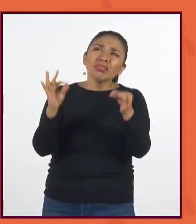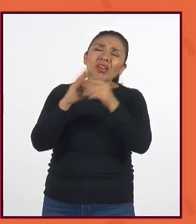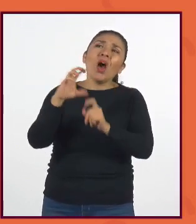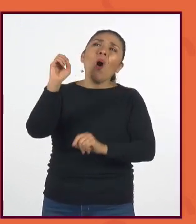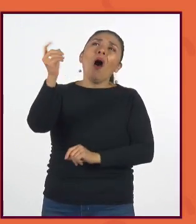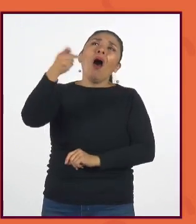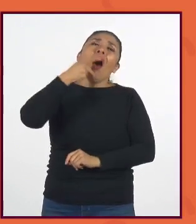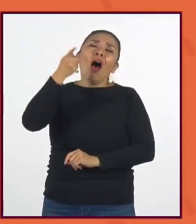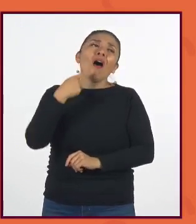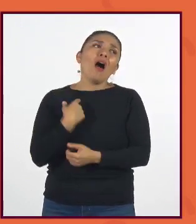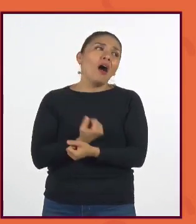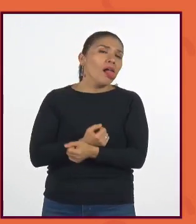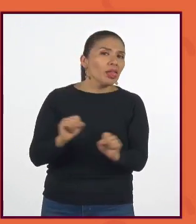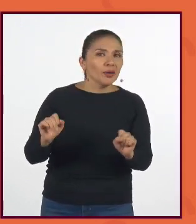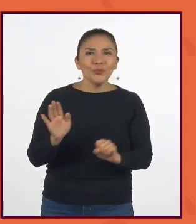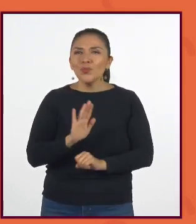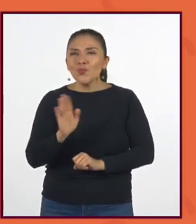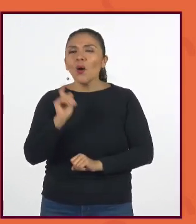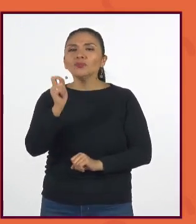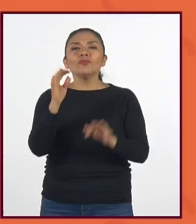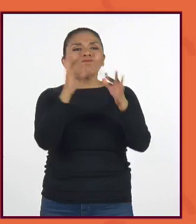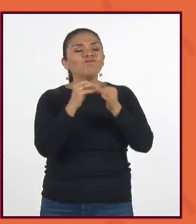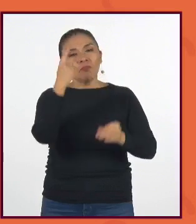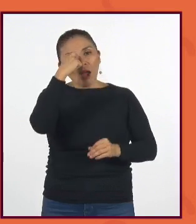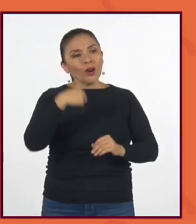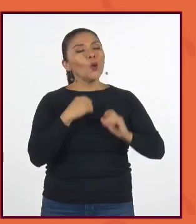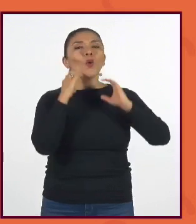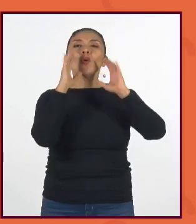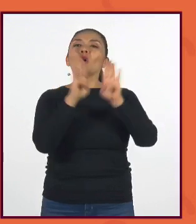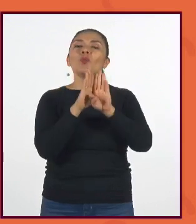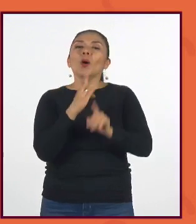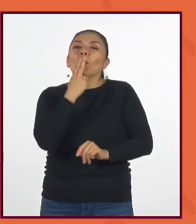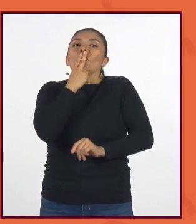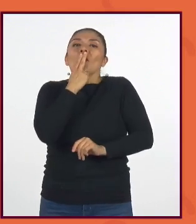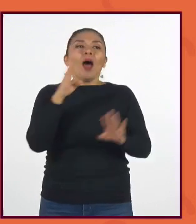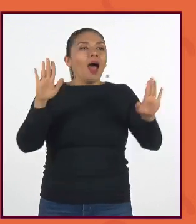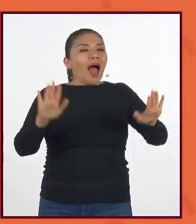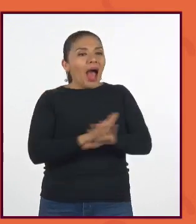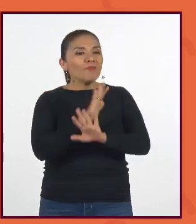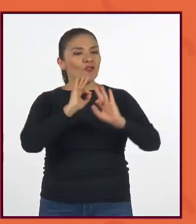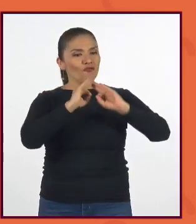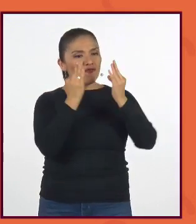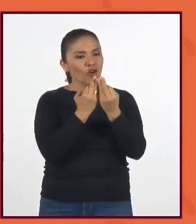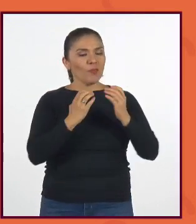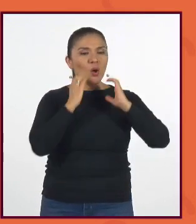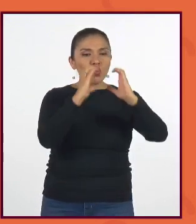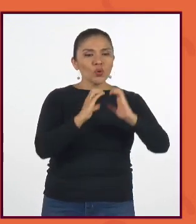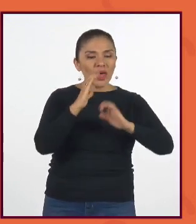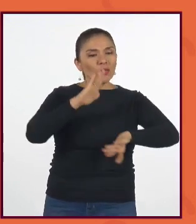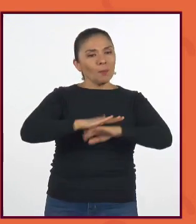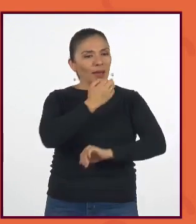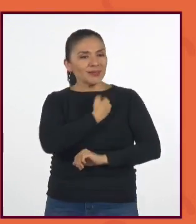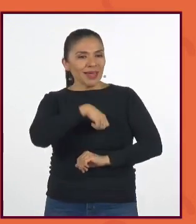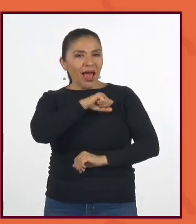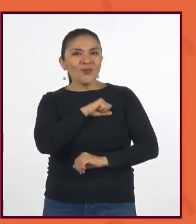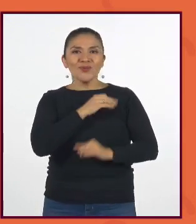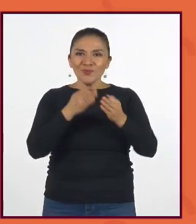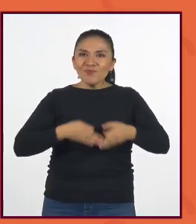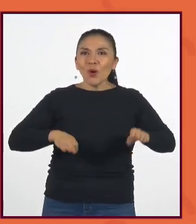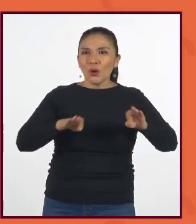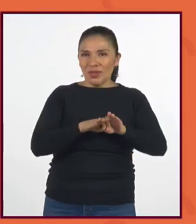sino como parte de una promoción general de estilos de vida activa y saludable. O sea, como un